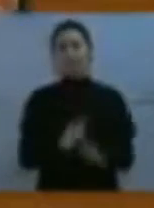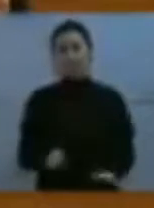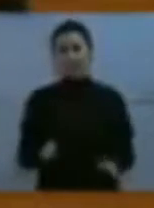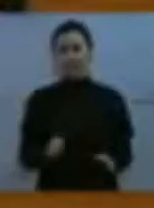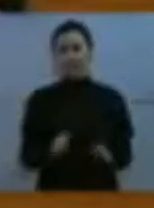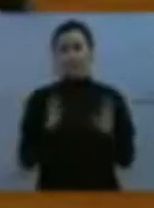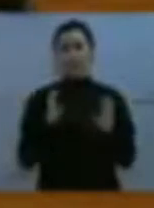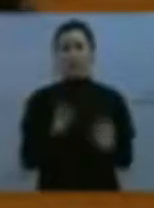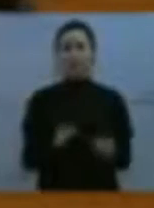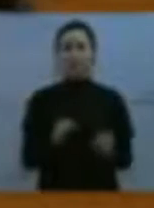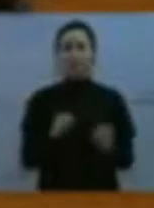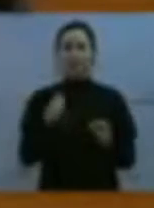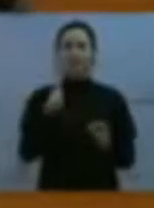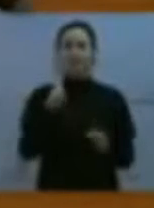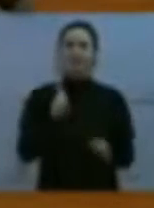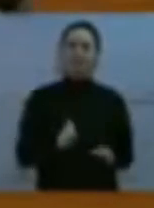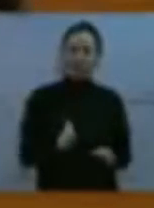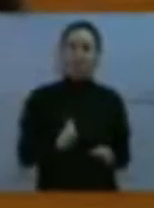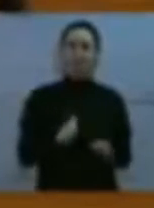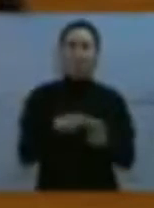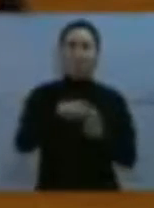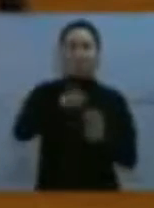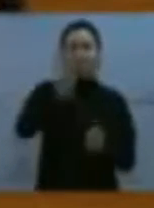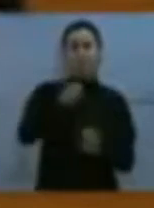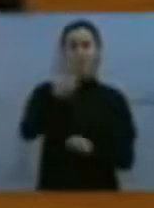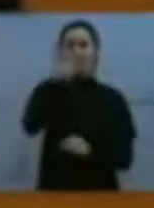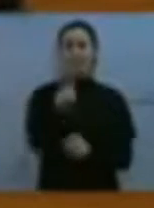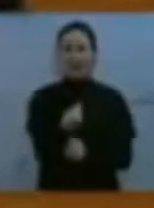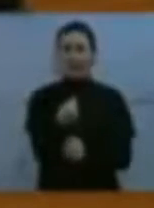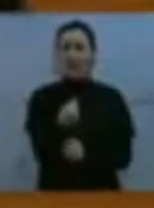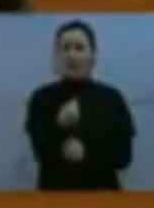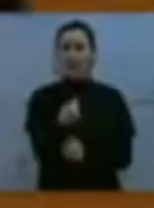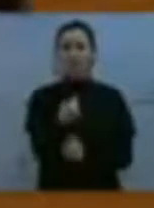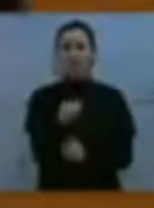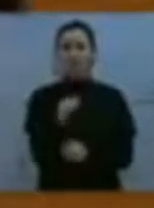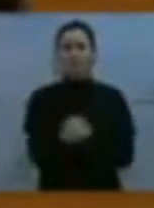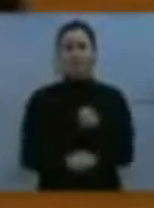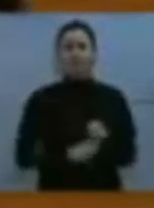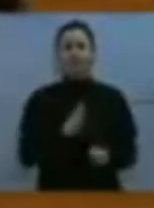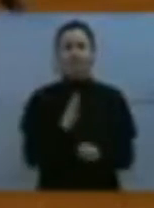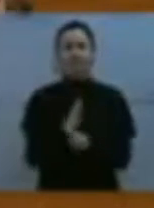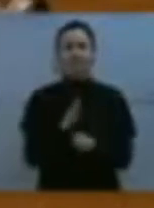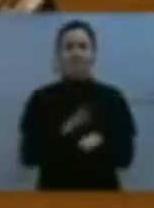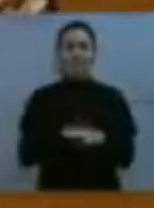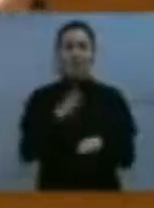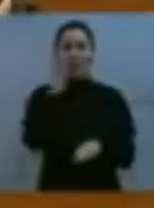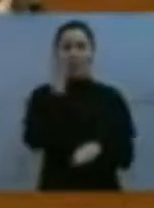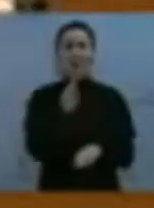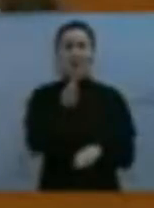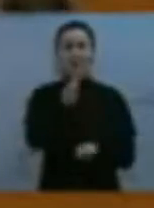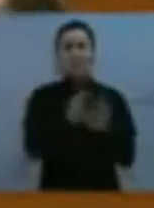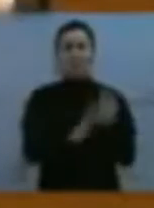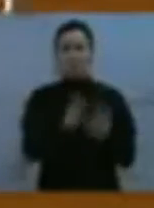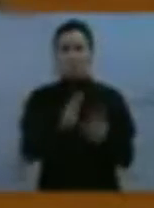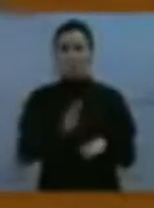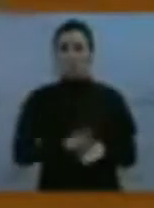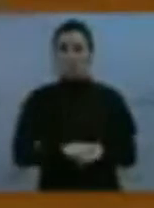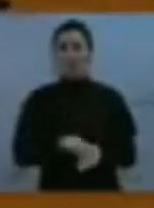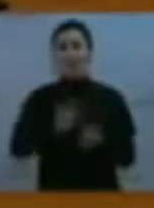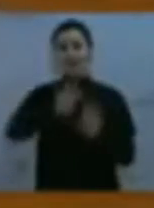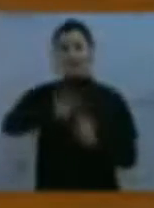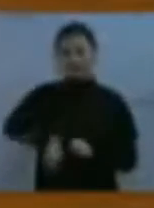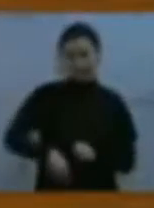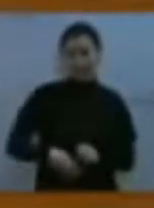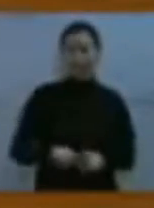convocatoria de las elecciones generales para el próximo día 28. ¿Por qué? Bueno, pues porque yo creo que hubo una rebelión a bordo,